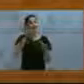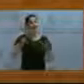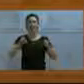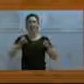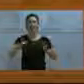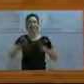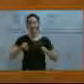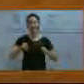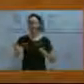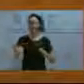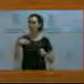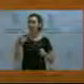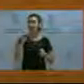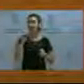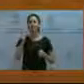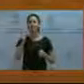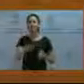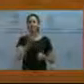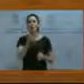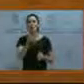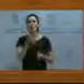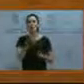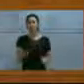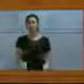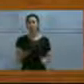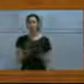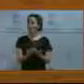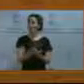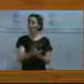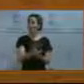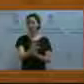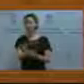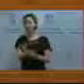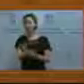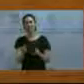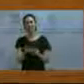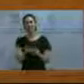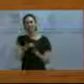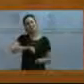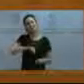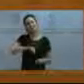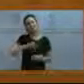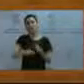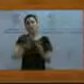Propuestas y alternativas más cargadas de sentimentalismo que de eficacia.